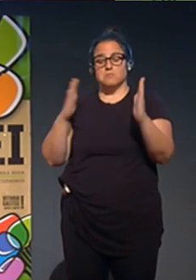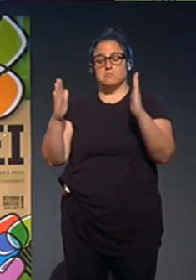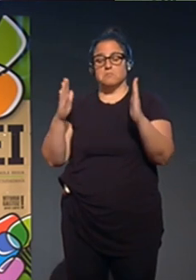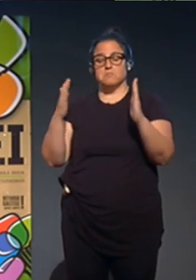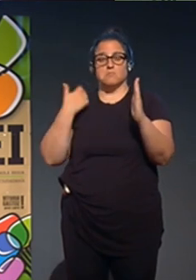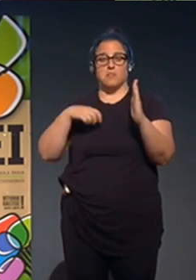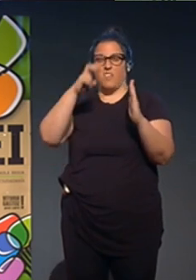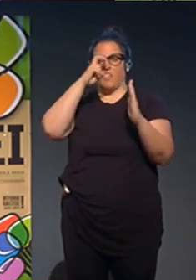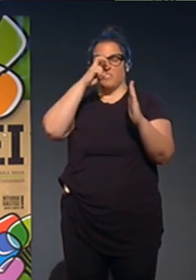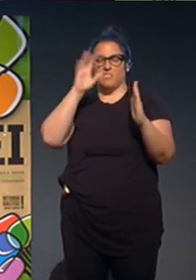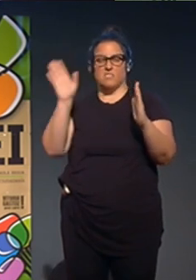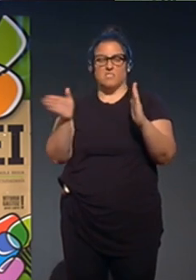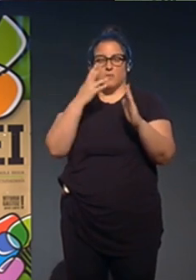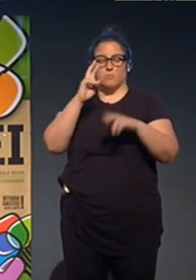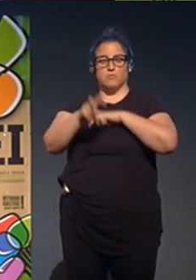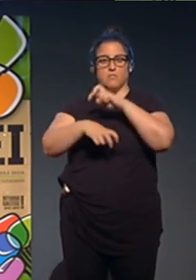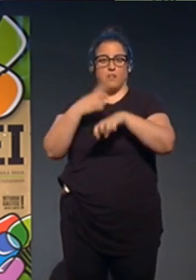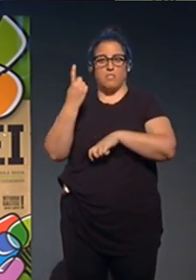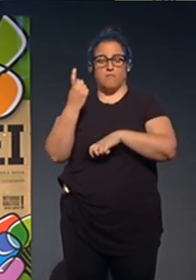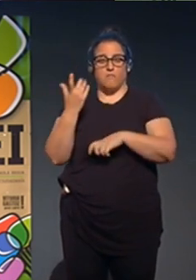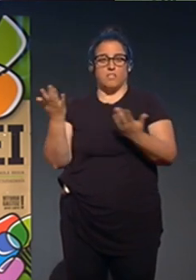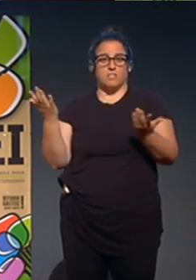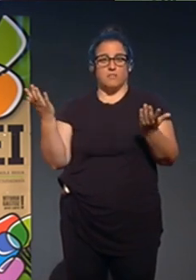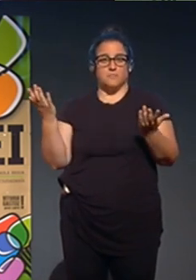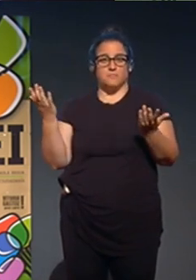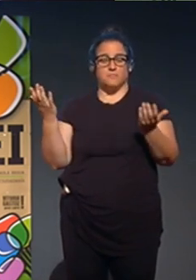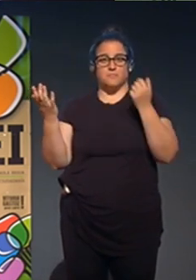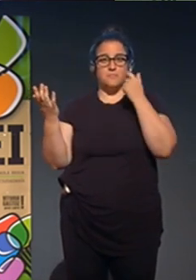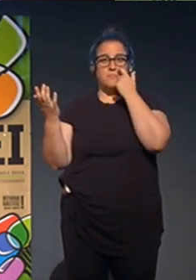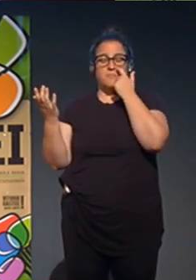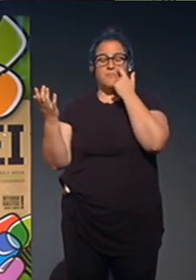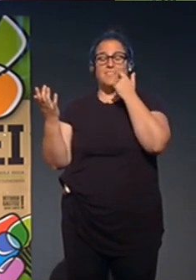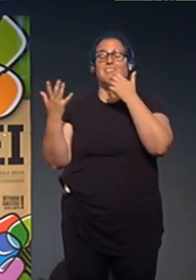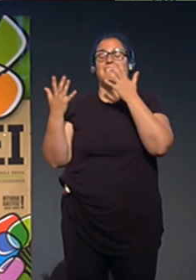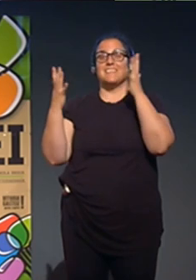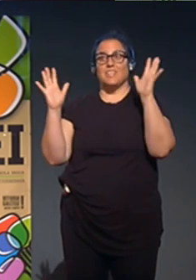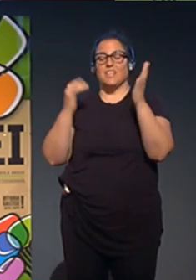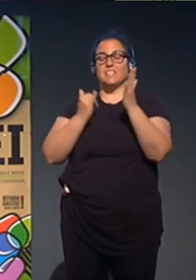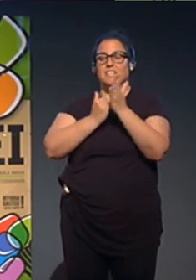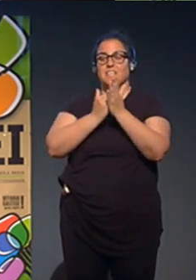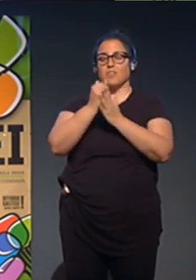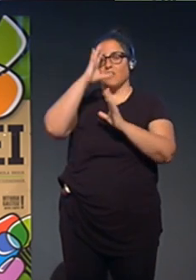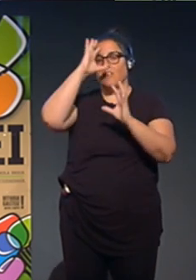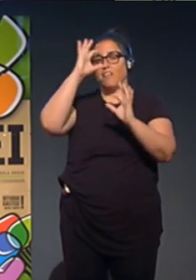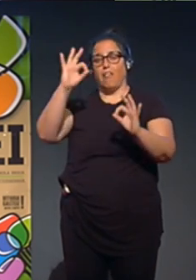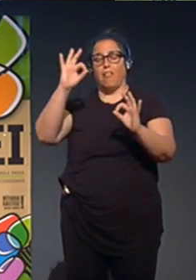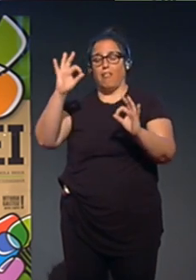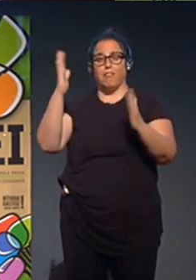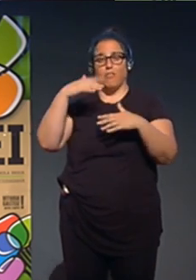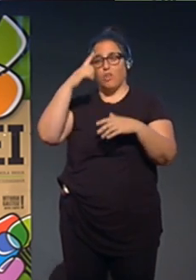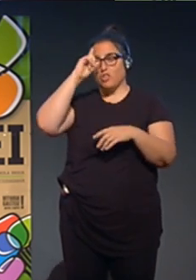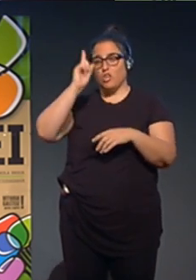obsoletas y hay que renovarlas Y entonces para colmo de males El agricultor inconsciente de eso no